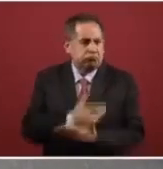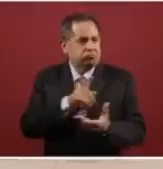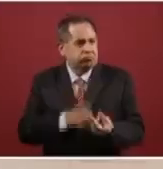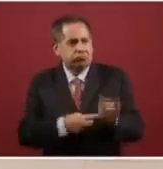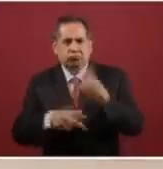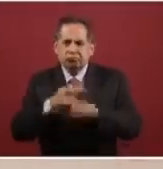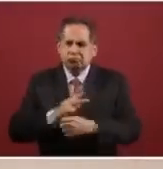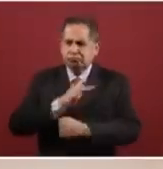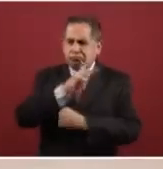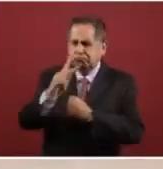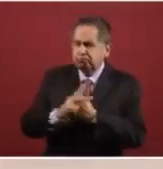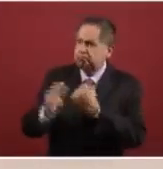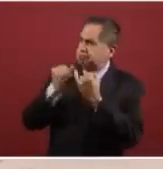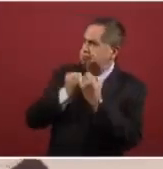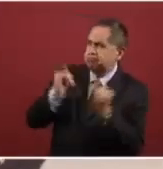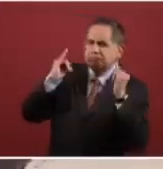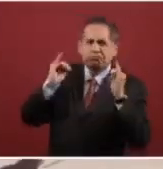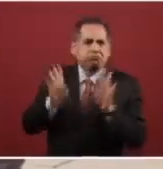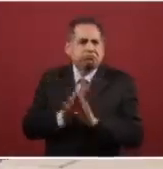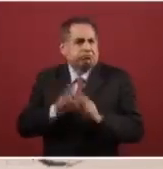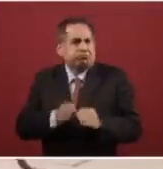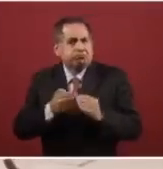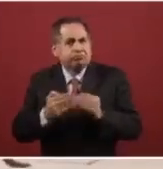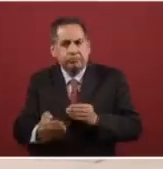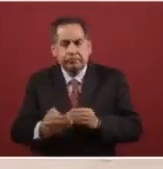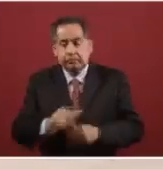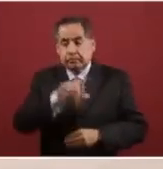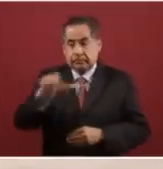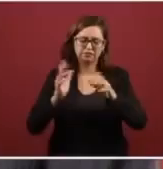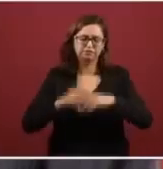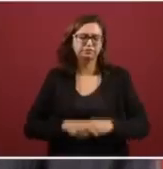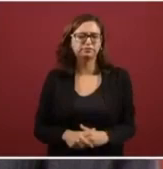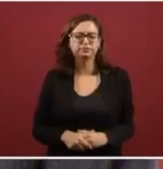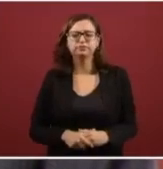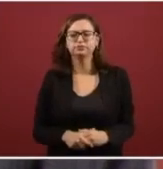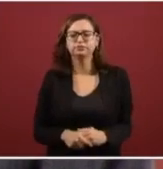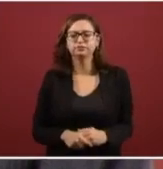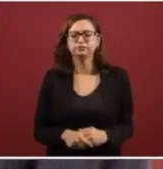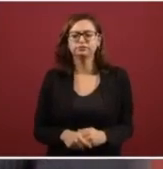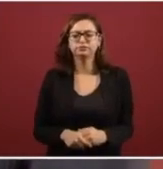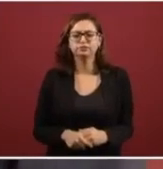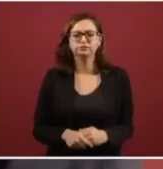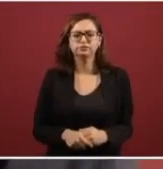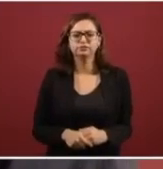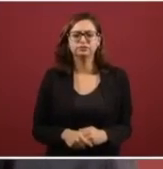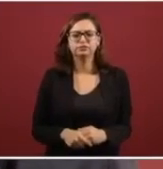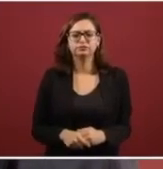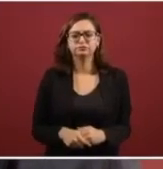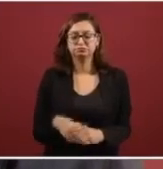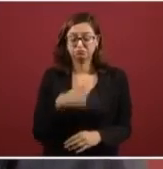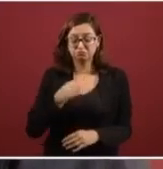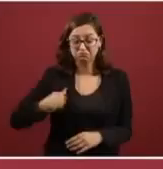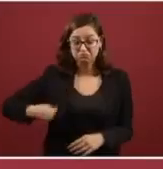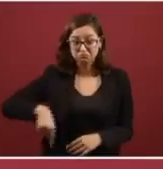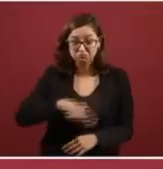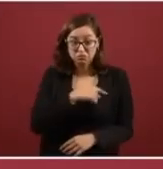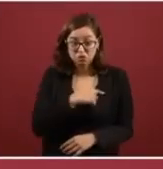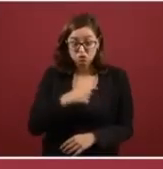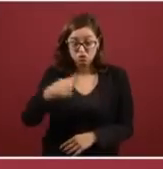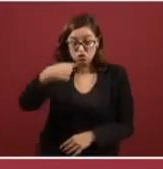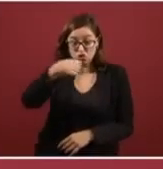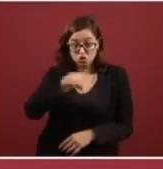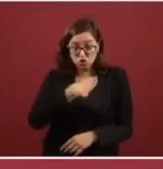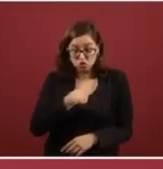festejos culturales serán costeados por diversas secretarías y organismos públicos. En otros asuntos, el presidente de México, Andrés Manuel López